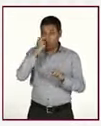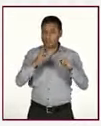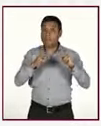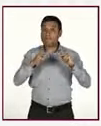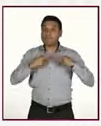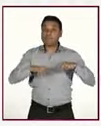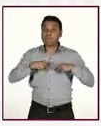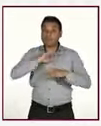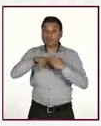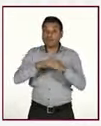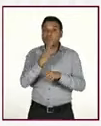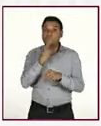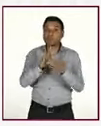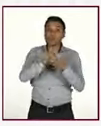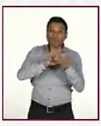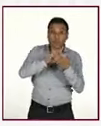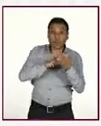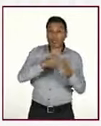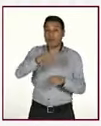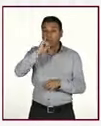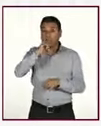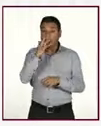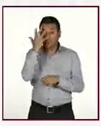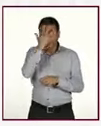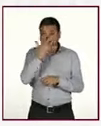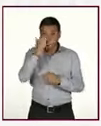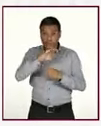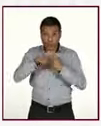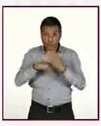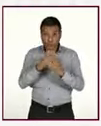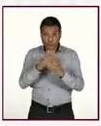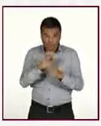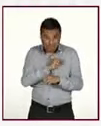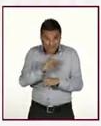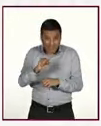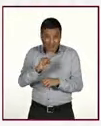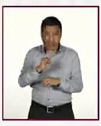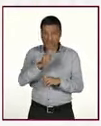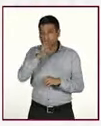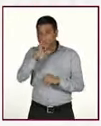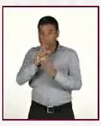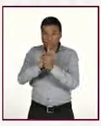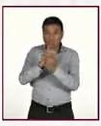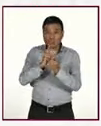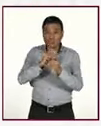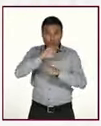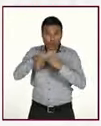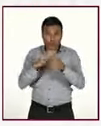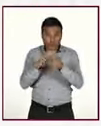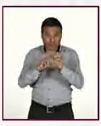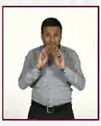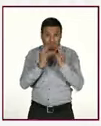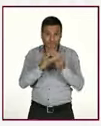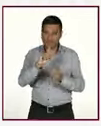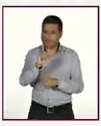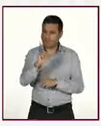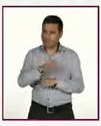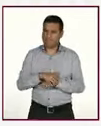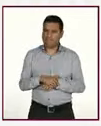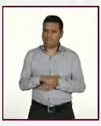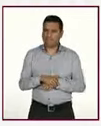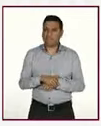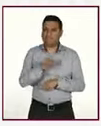violentos. No todos los usuarios de sustancias están involucrados en el crimen organizado. Sí, claro, ¿no? Claro. Un sistema